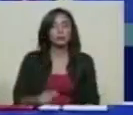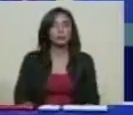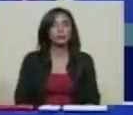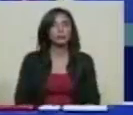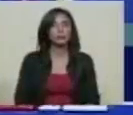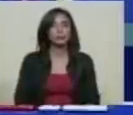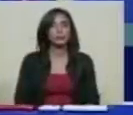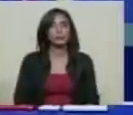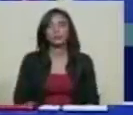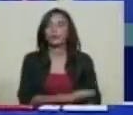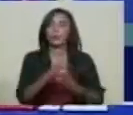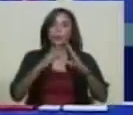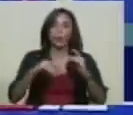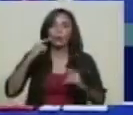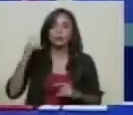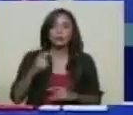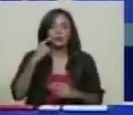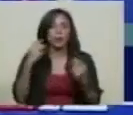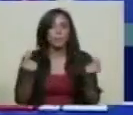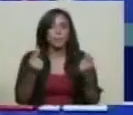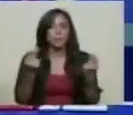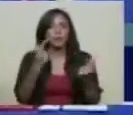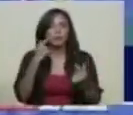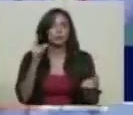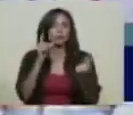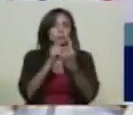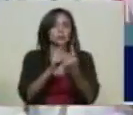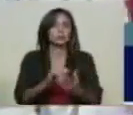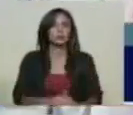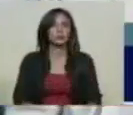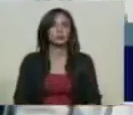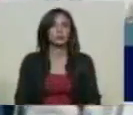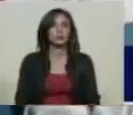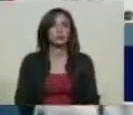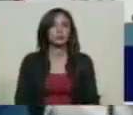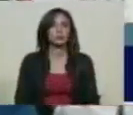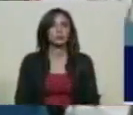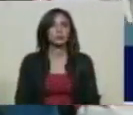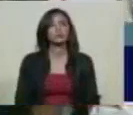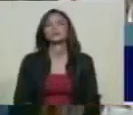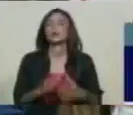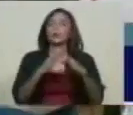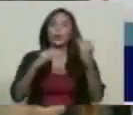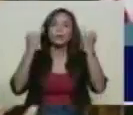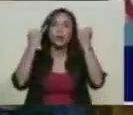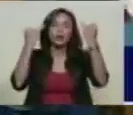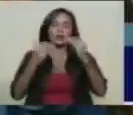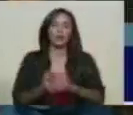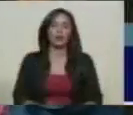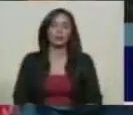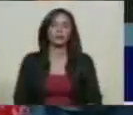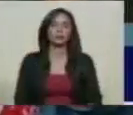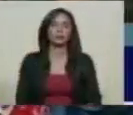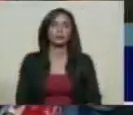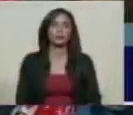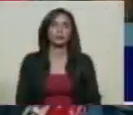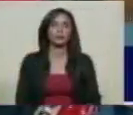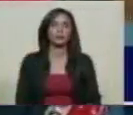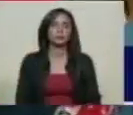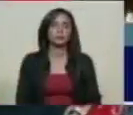tengan el pulso, se pongan a atender a profundidad el pulso estratégico de definición teórica,